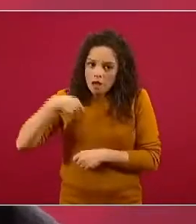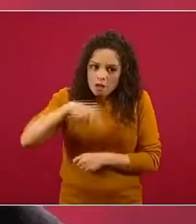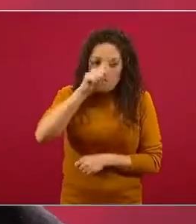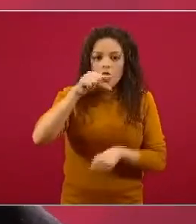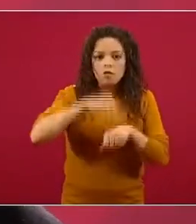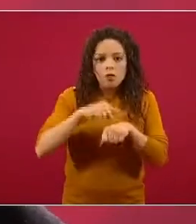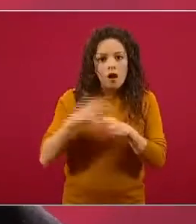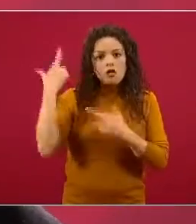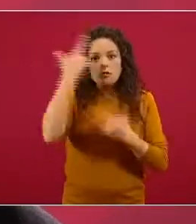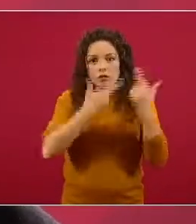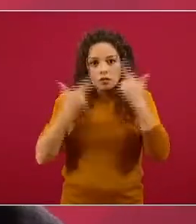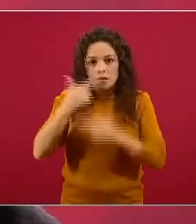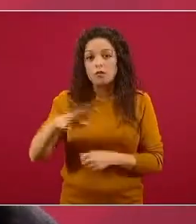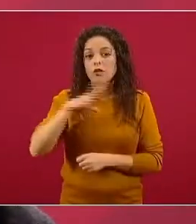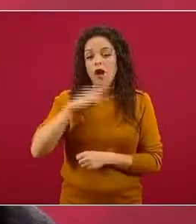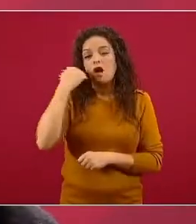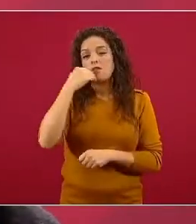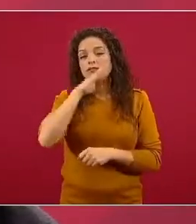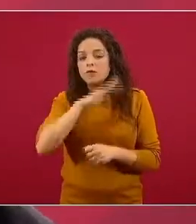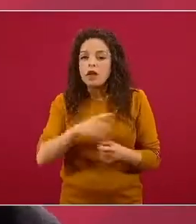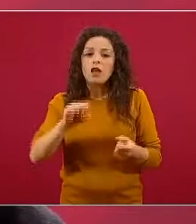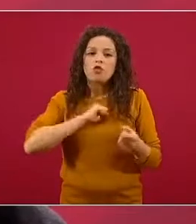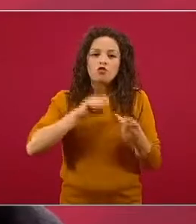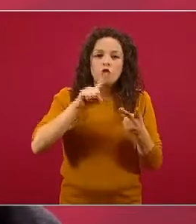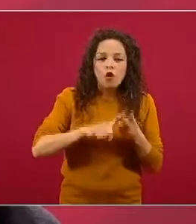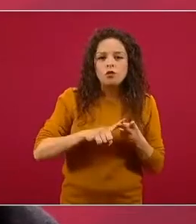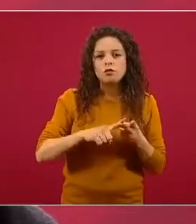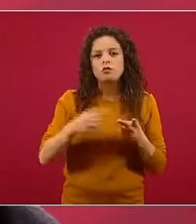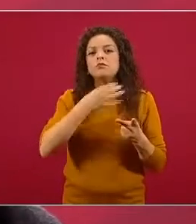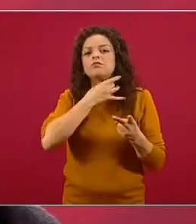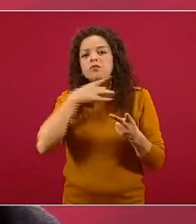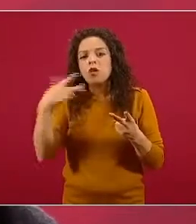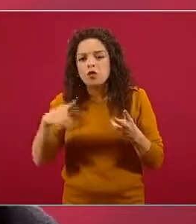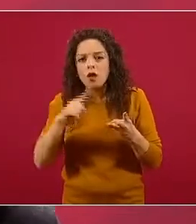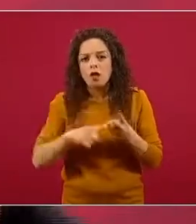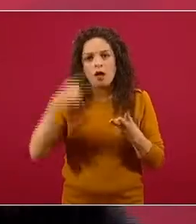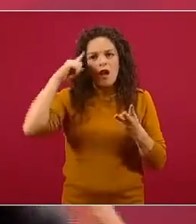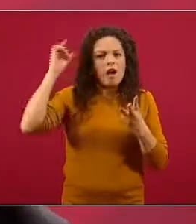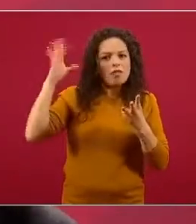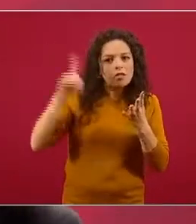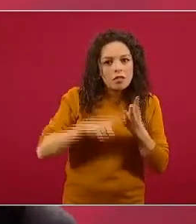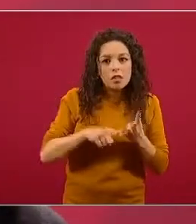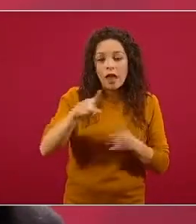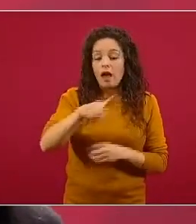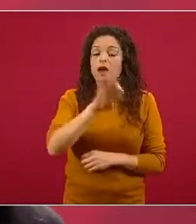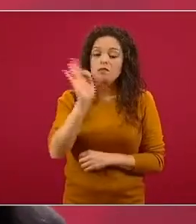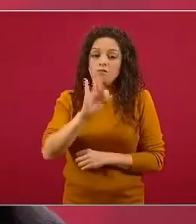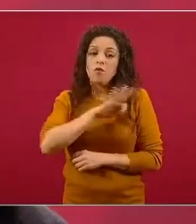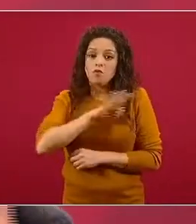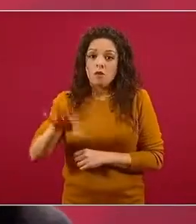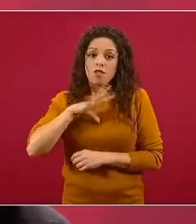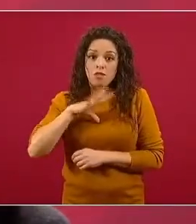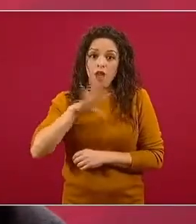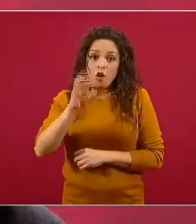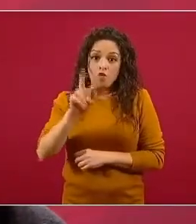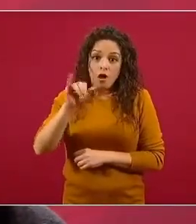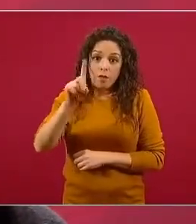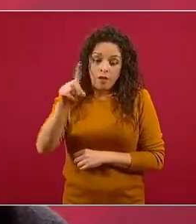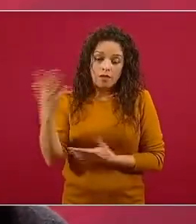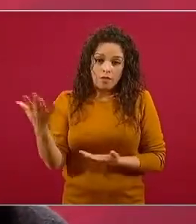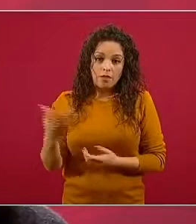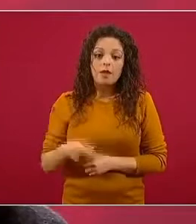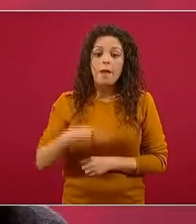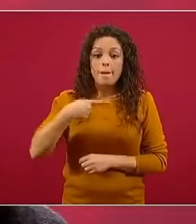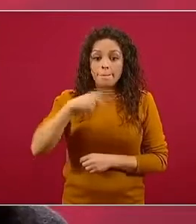evaluación, fiebre, tos, dolor de garganta, dolor de cabeza, piense que podría tener COVID, aunque la epidemia lleva 9 semanas a la baja, todavía hay